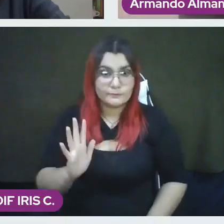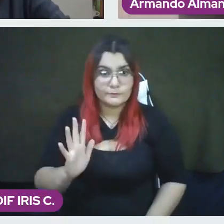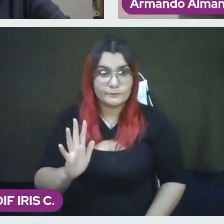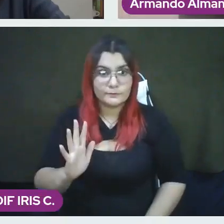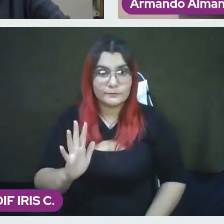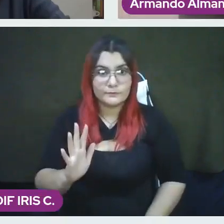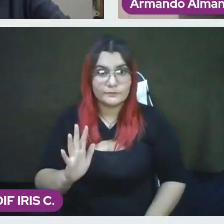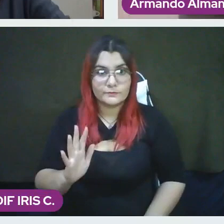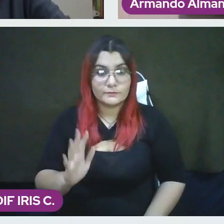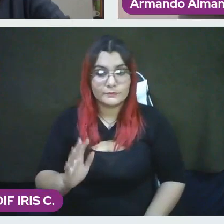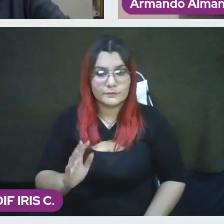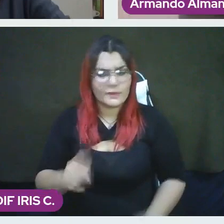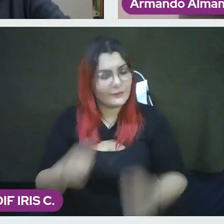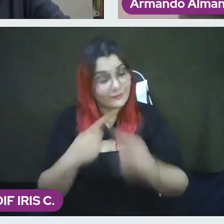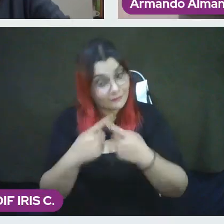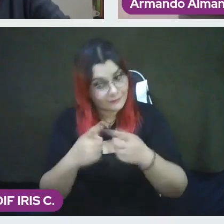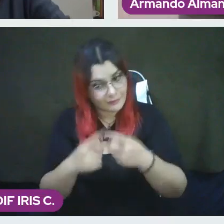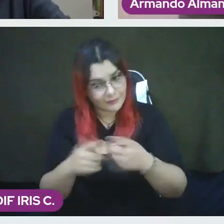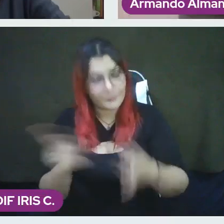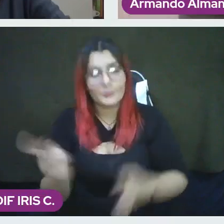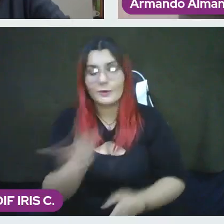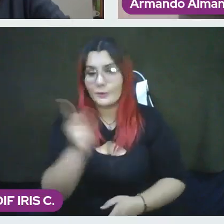cambian.